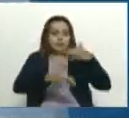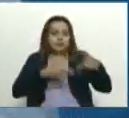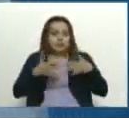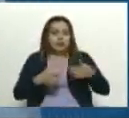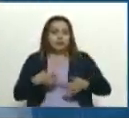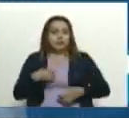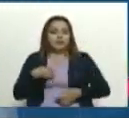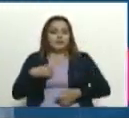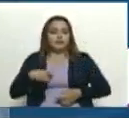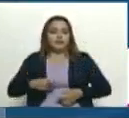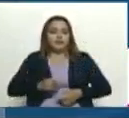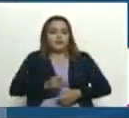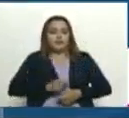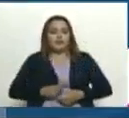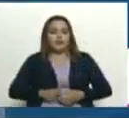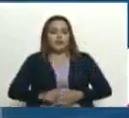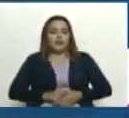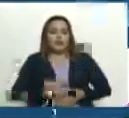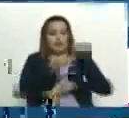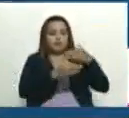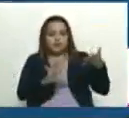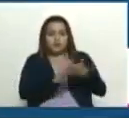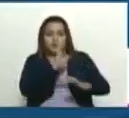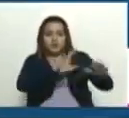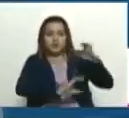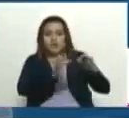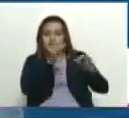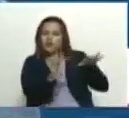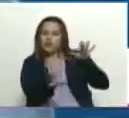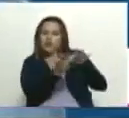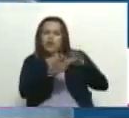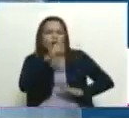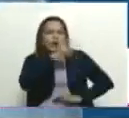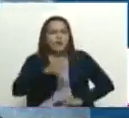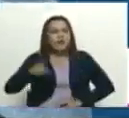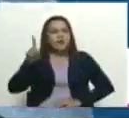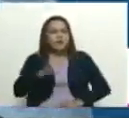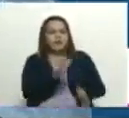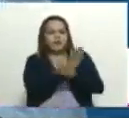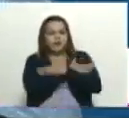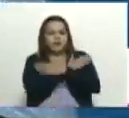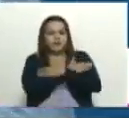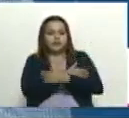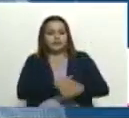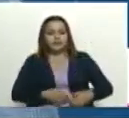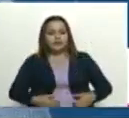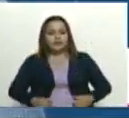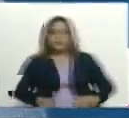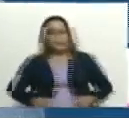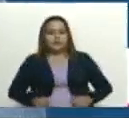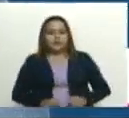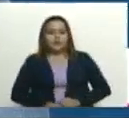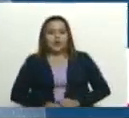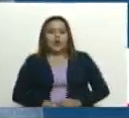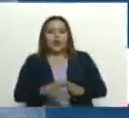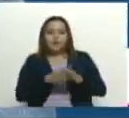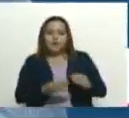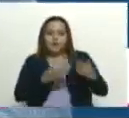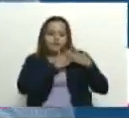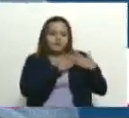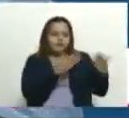como usted lo dice, lo coloca cerquita de nuestro pueblo. Y felicitarlo por toda esa disposición que usted ha tenido